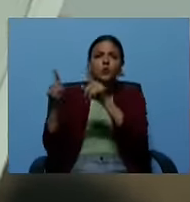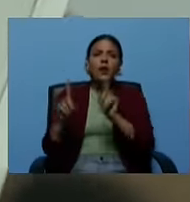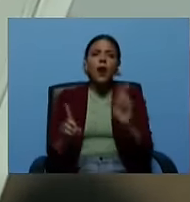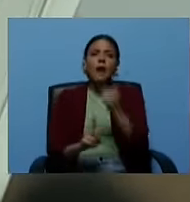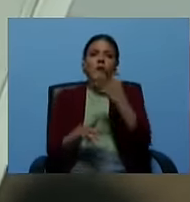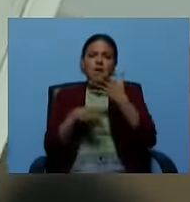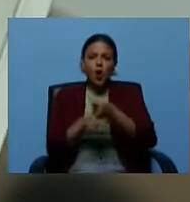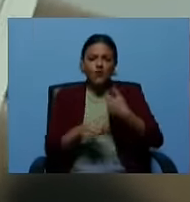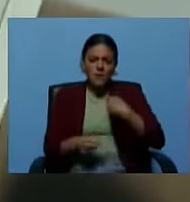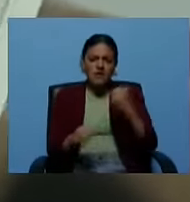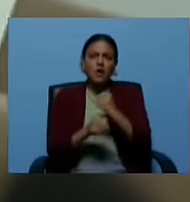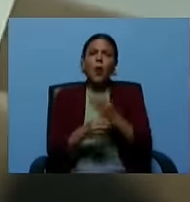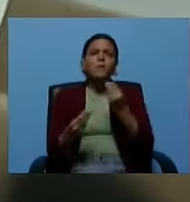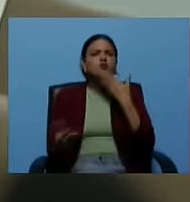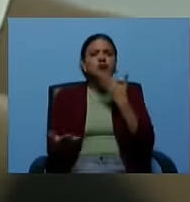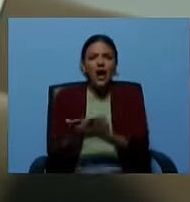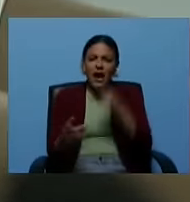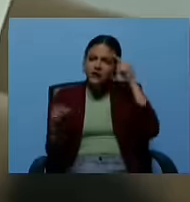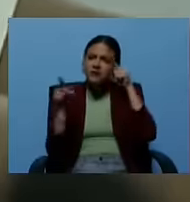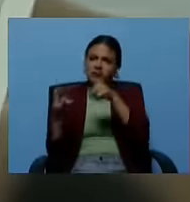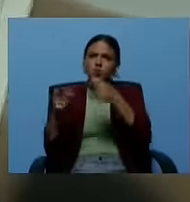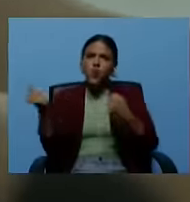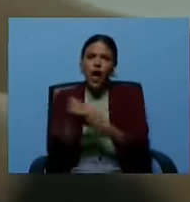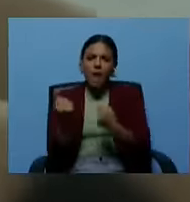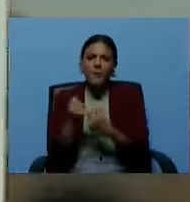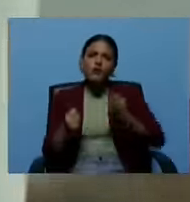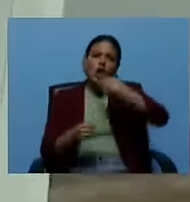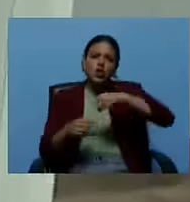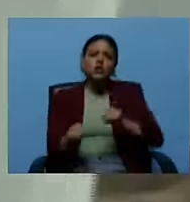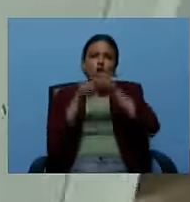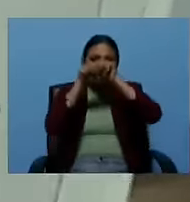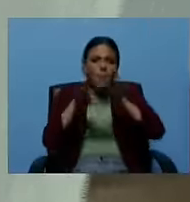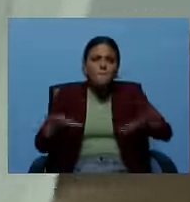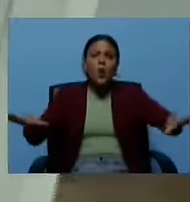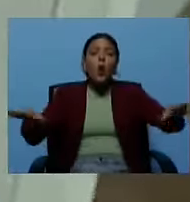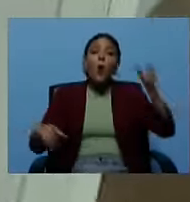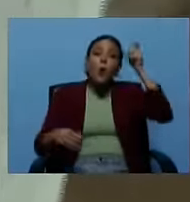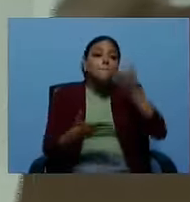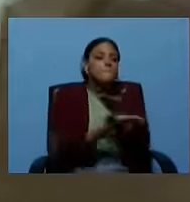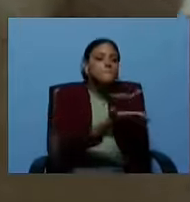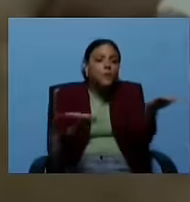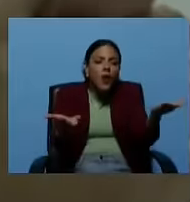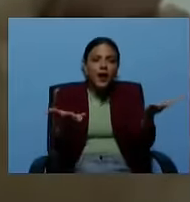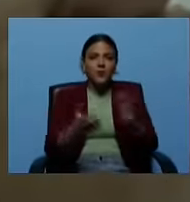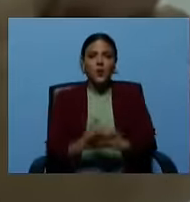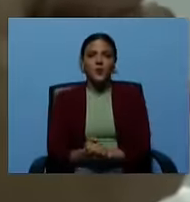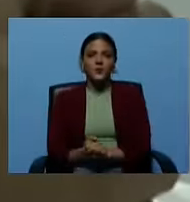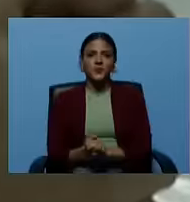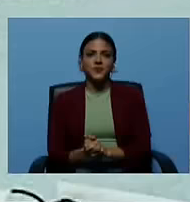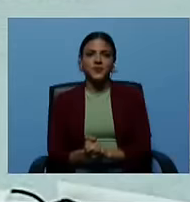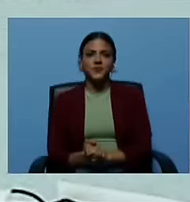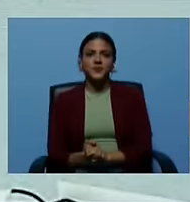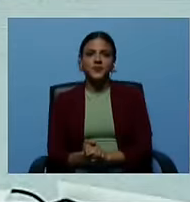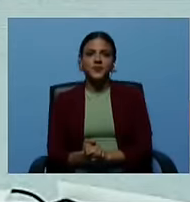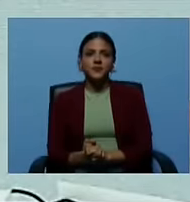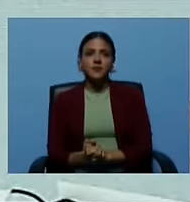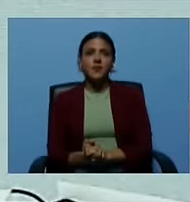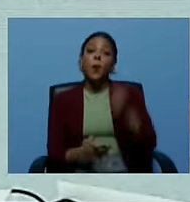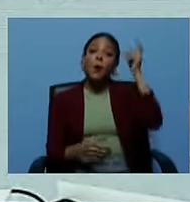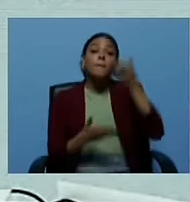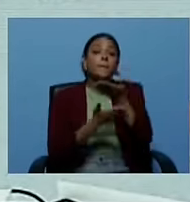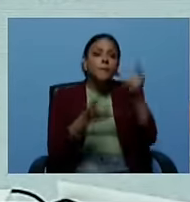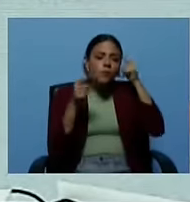en mi trabajo. Muchas gracias por ello. Demos a conocerlo al pueblo, el pueblo. El